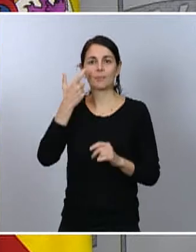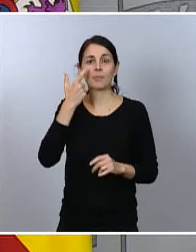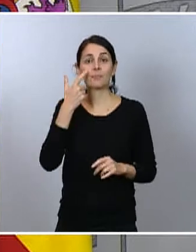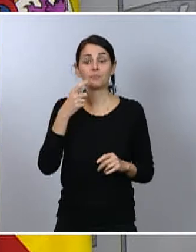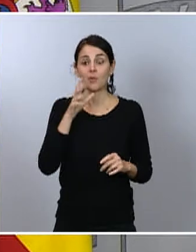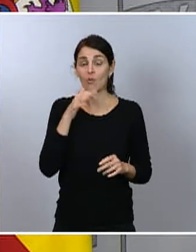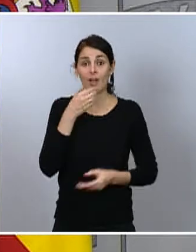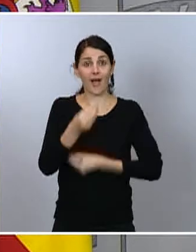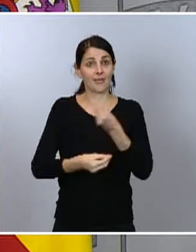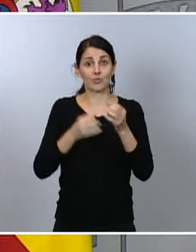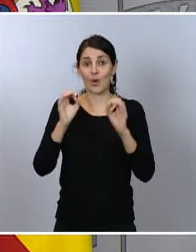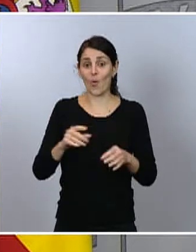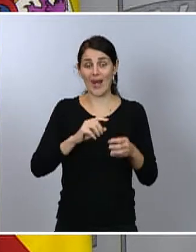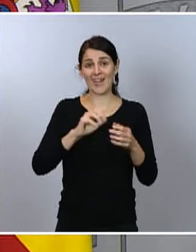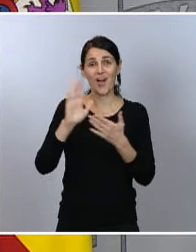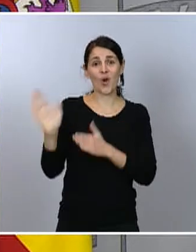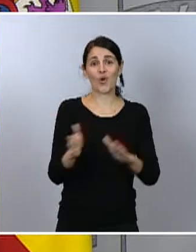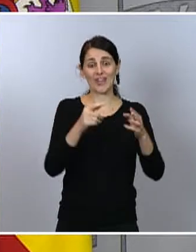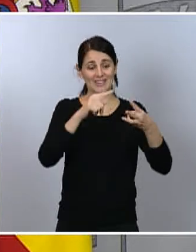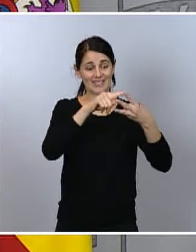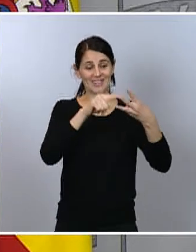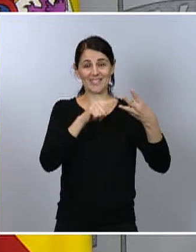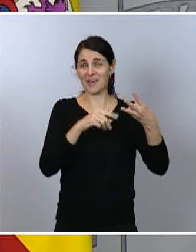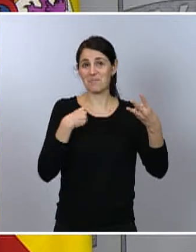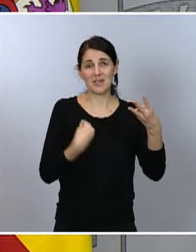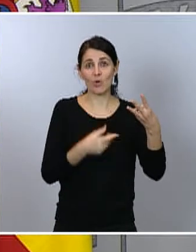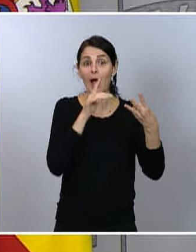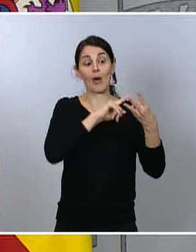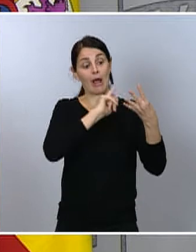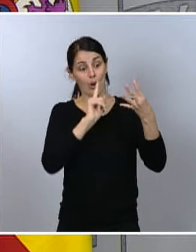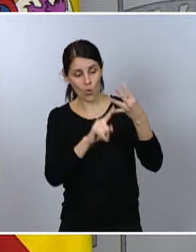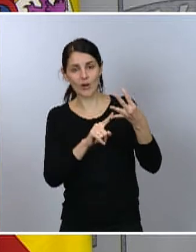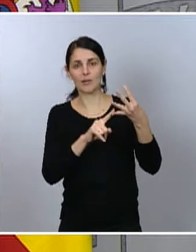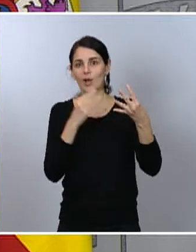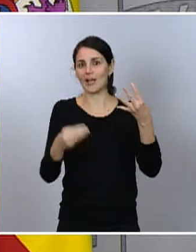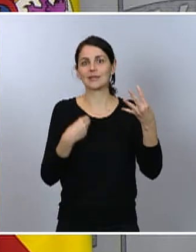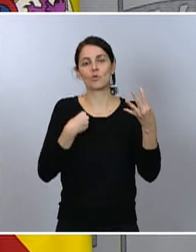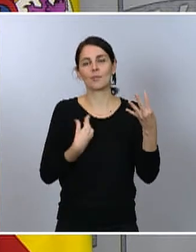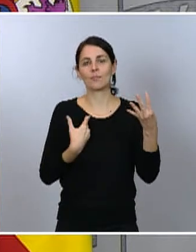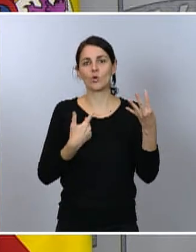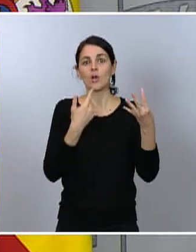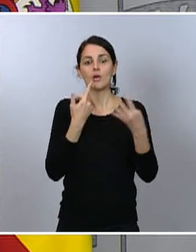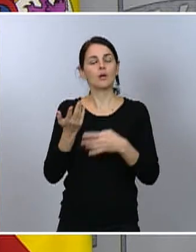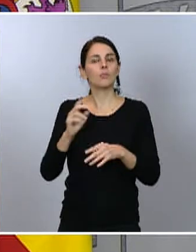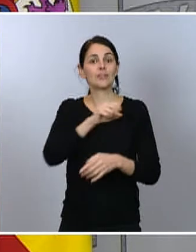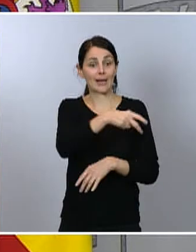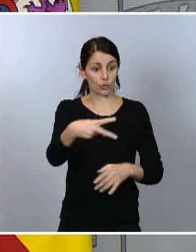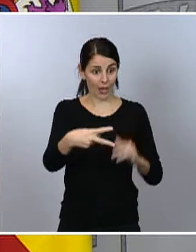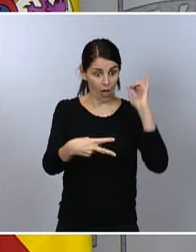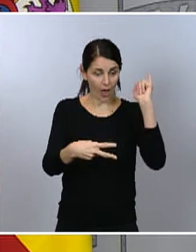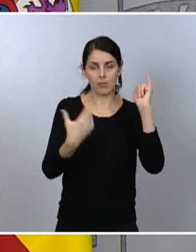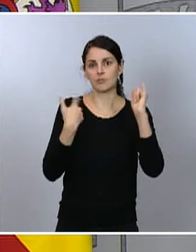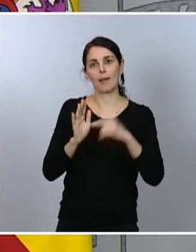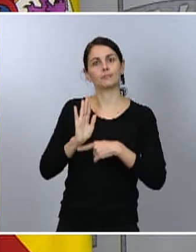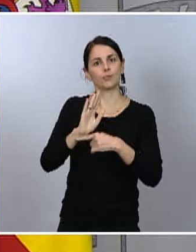con las 3 rondas anteriores del estudio de seroprevalencia. Hemos presentado los resultados en cuanto los hemos tenido. Así lo